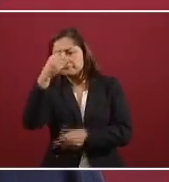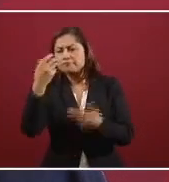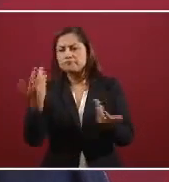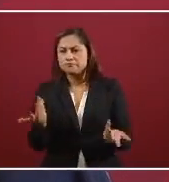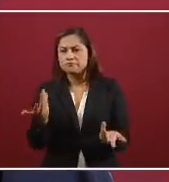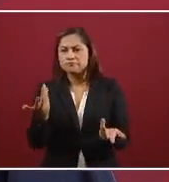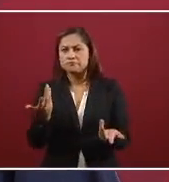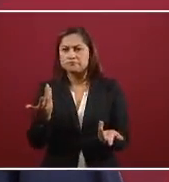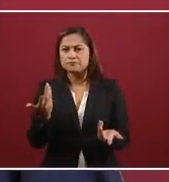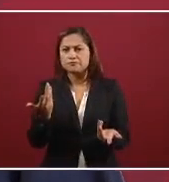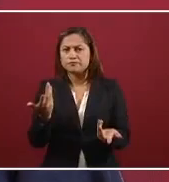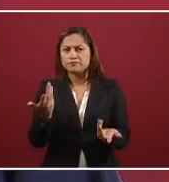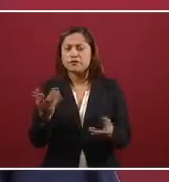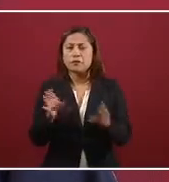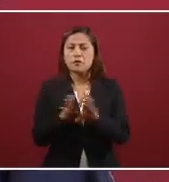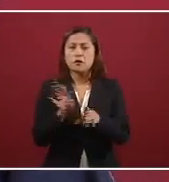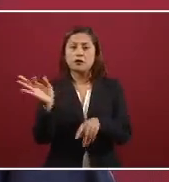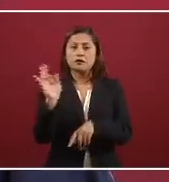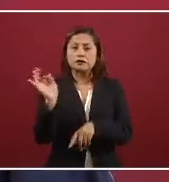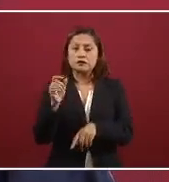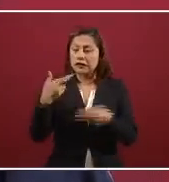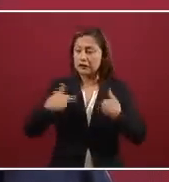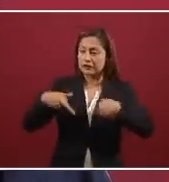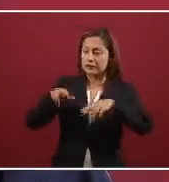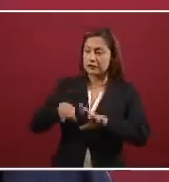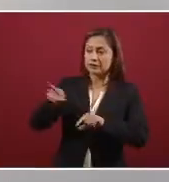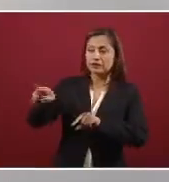Y si la gente quiere,